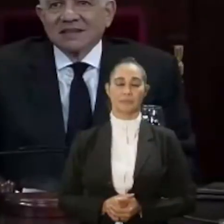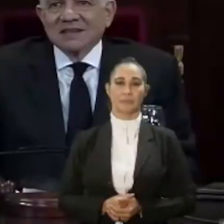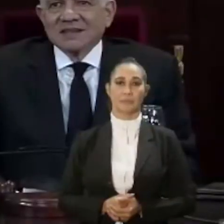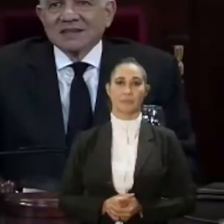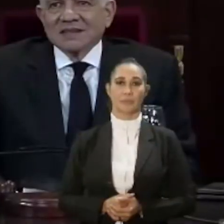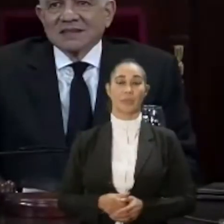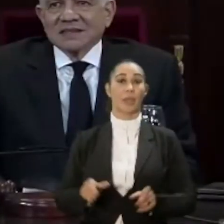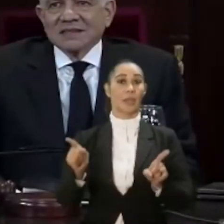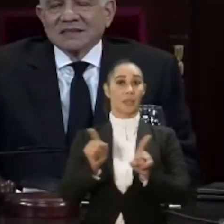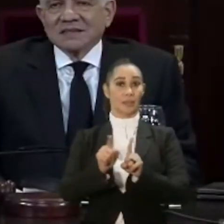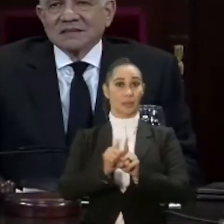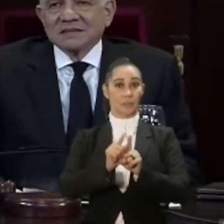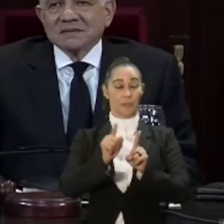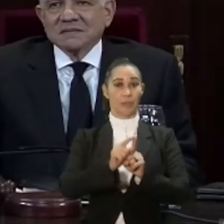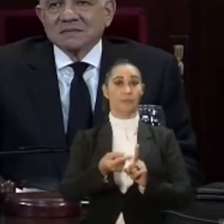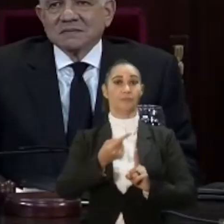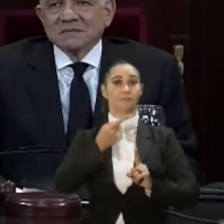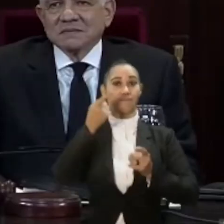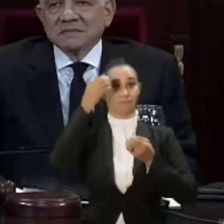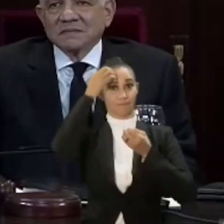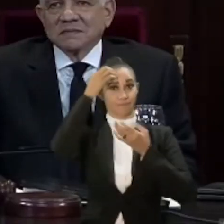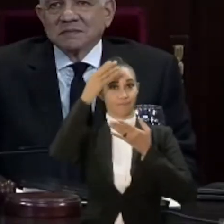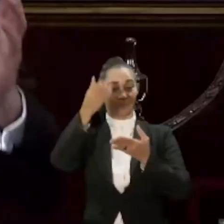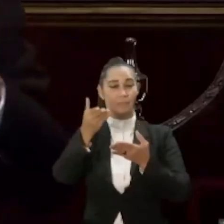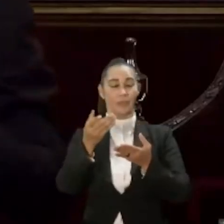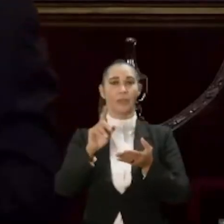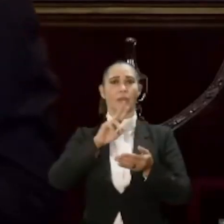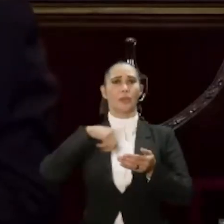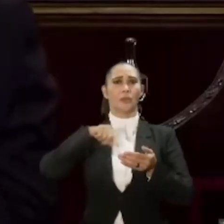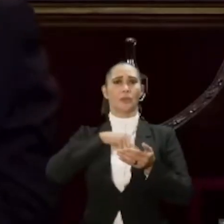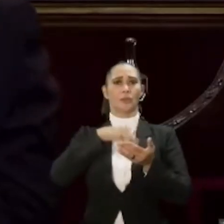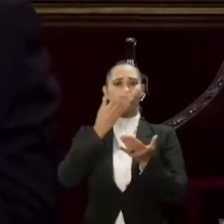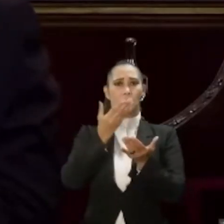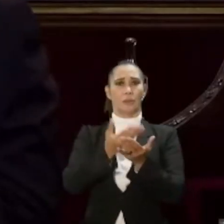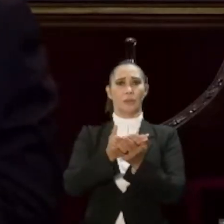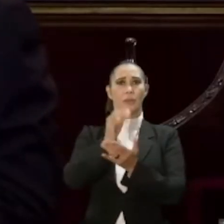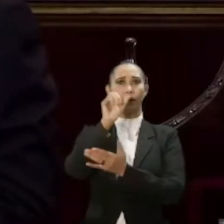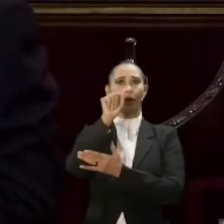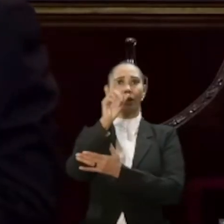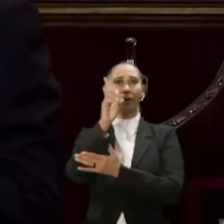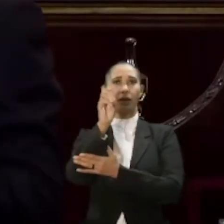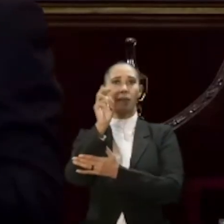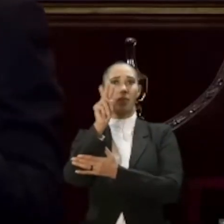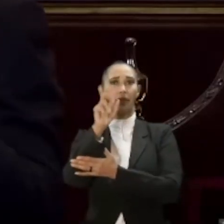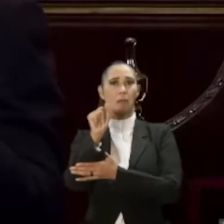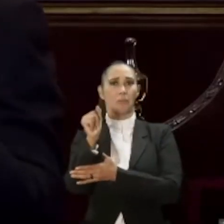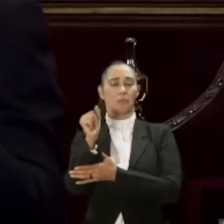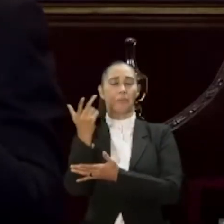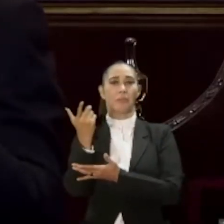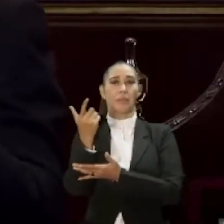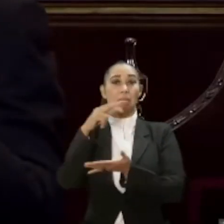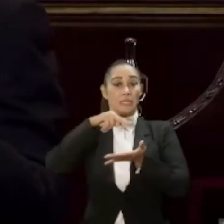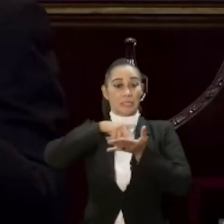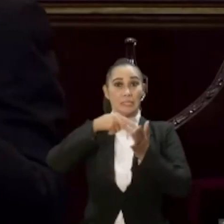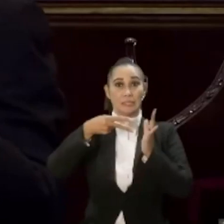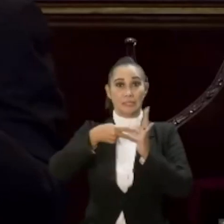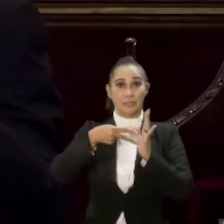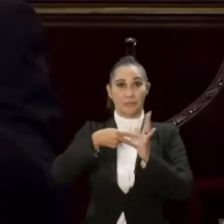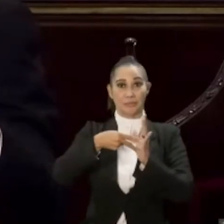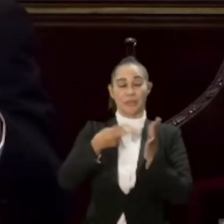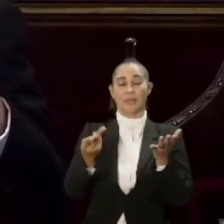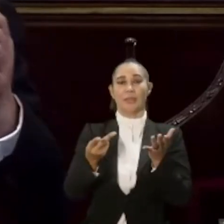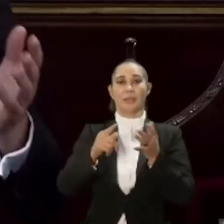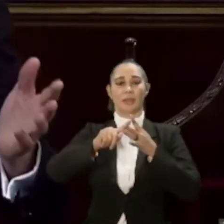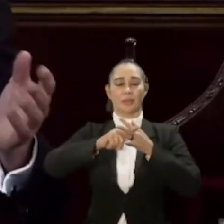Además, quiero destacar que nosotros no hemos caído en el síndrome de Adán, que lleva a querer